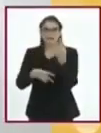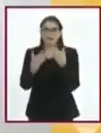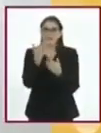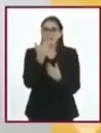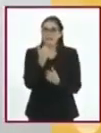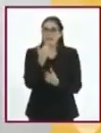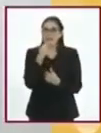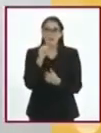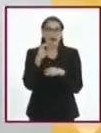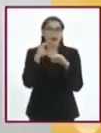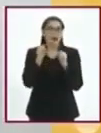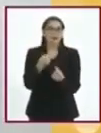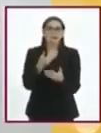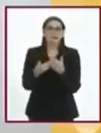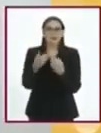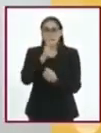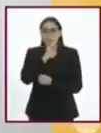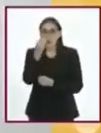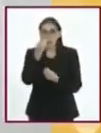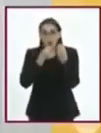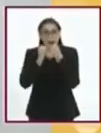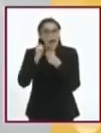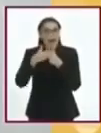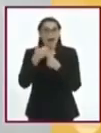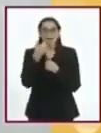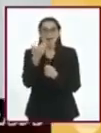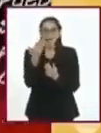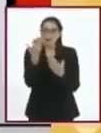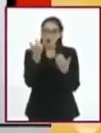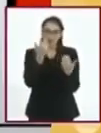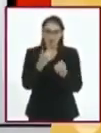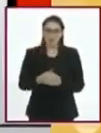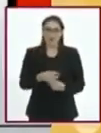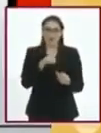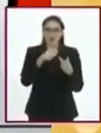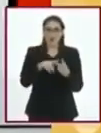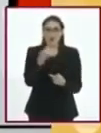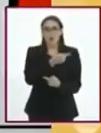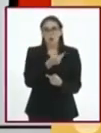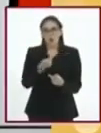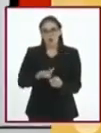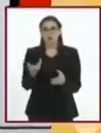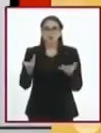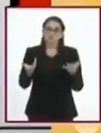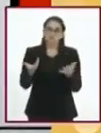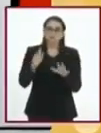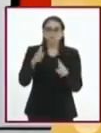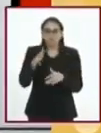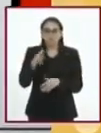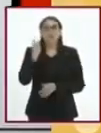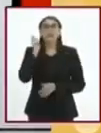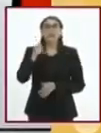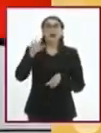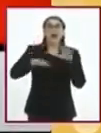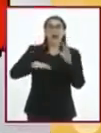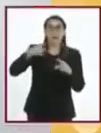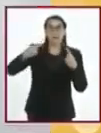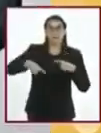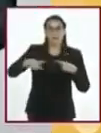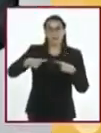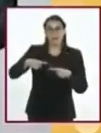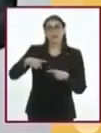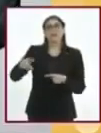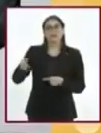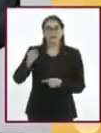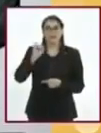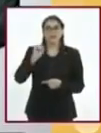que le garanticen una alimentación mínima. La pobreza de capacidades se presenta cuando una población está en